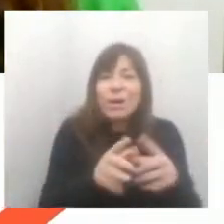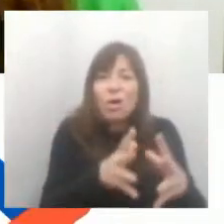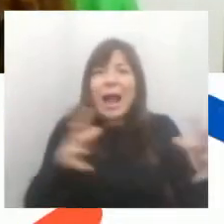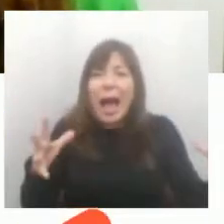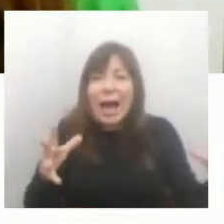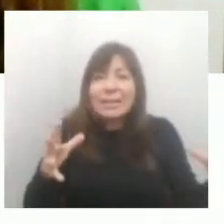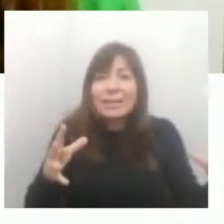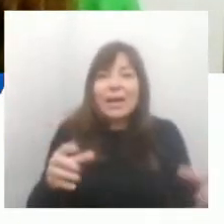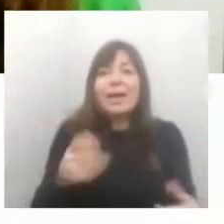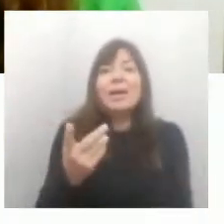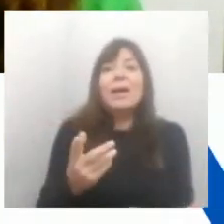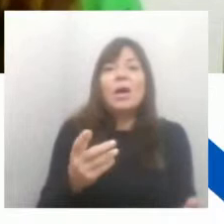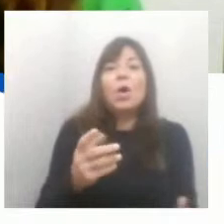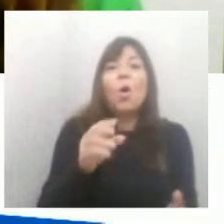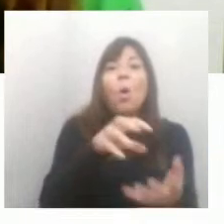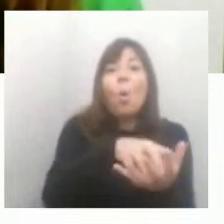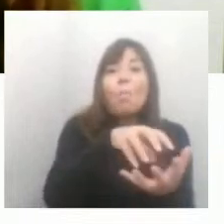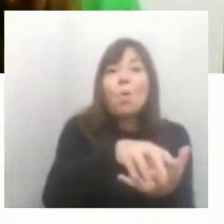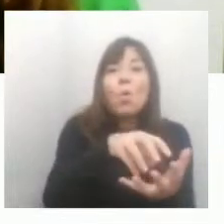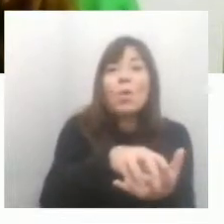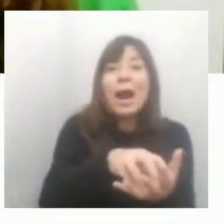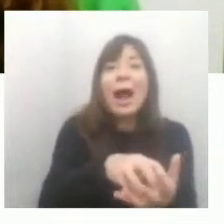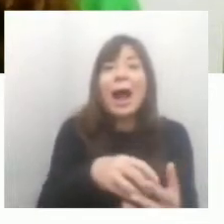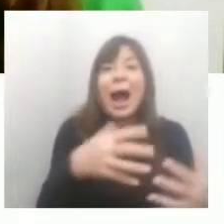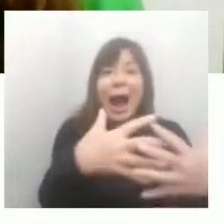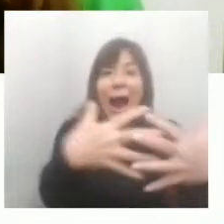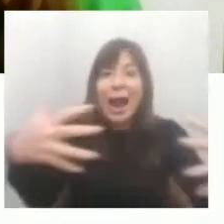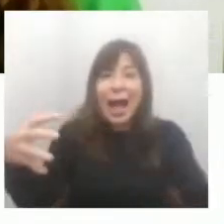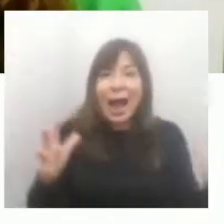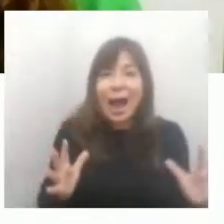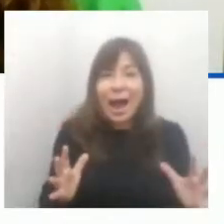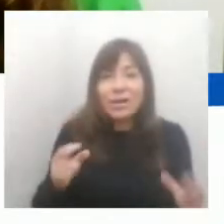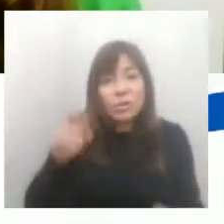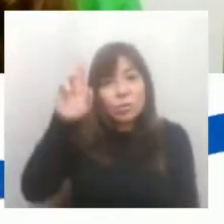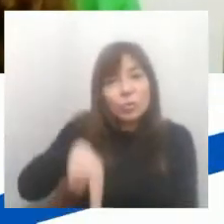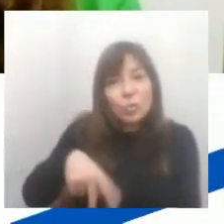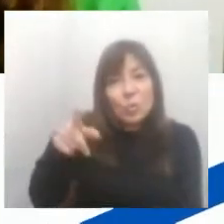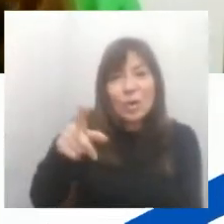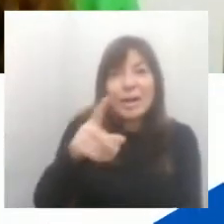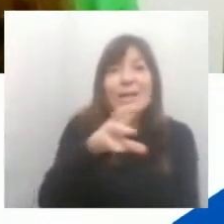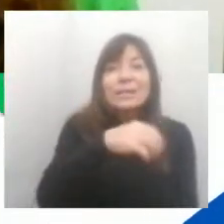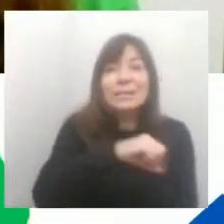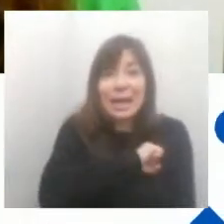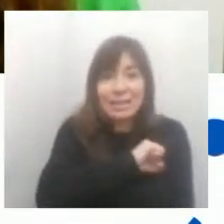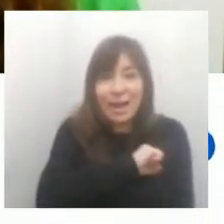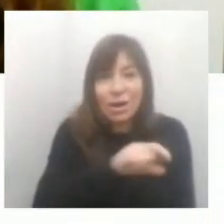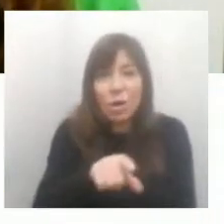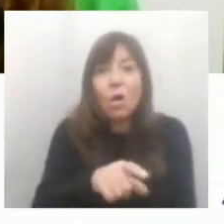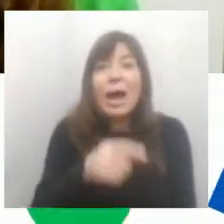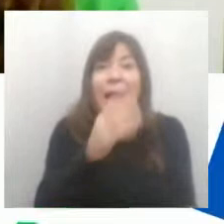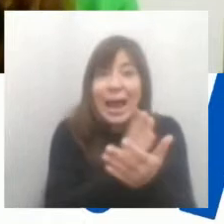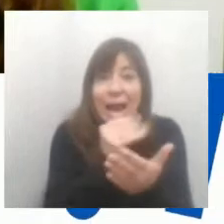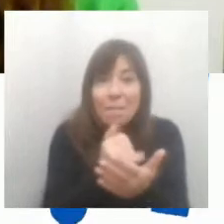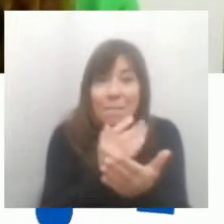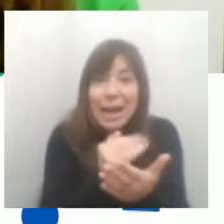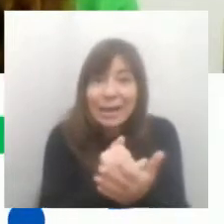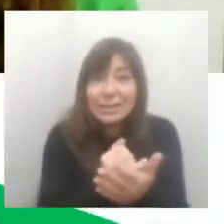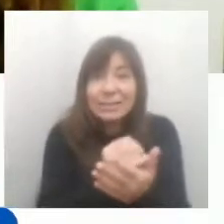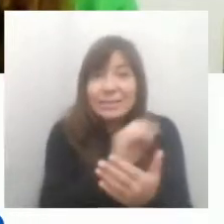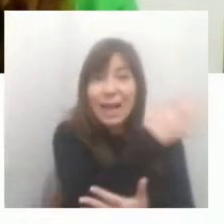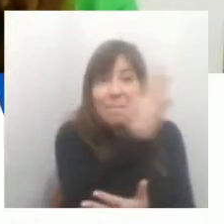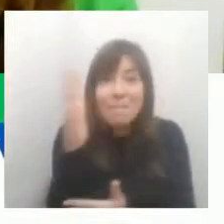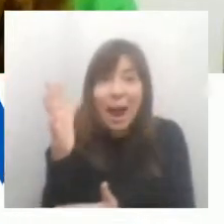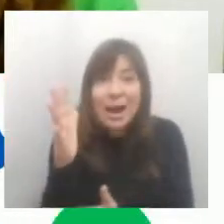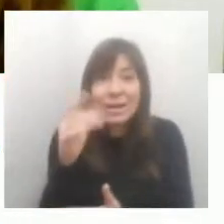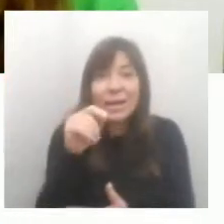de La Granja, en el sector sur de Santiago, de nuestra capital. El plan maestro del parque estaba conformado